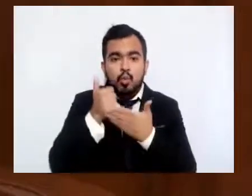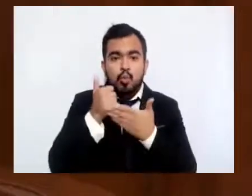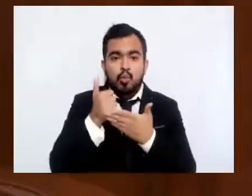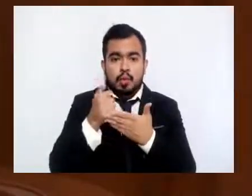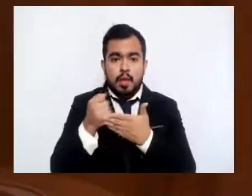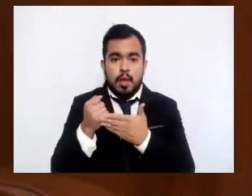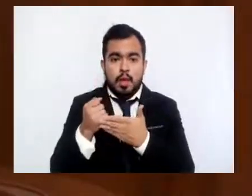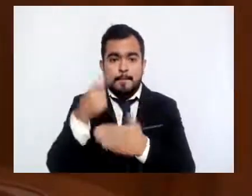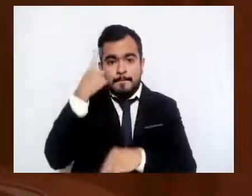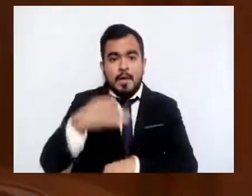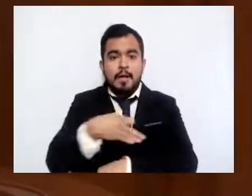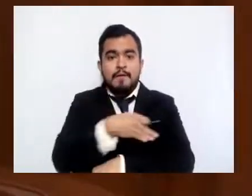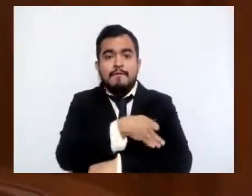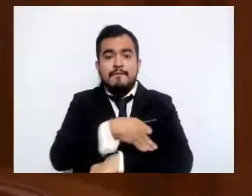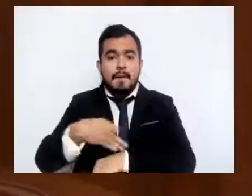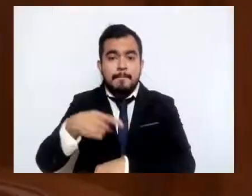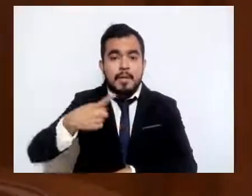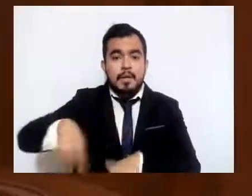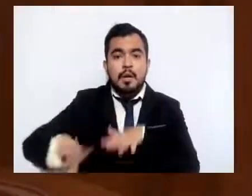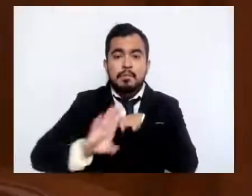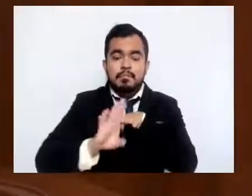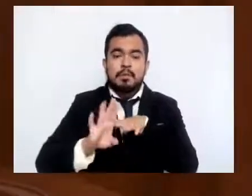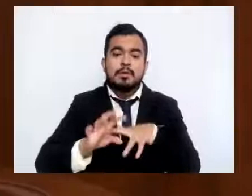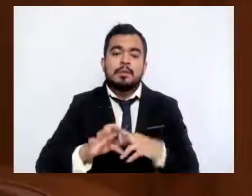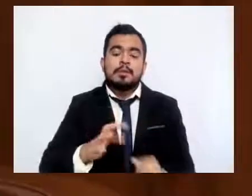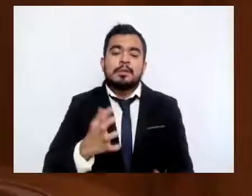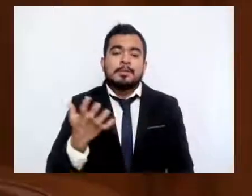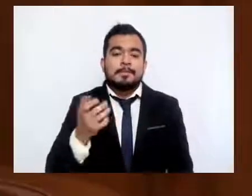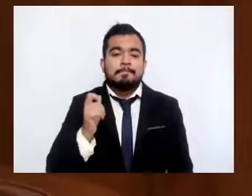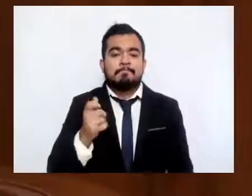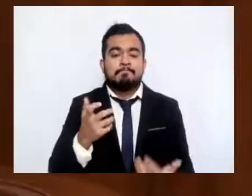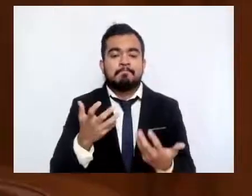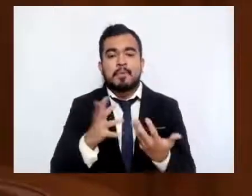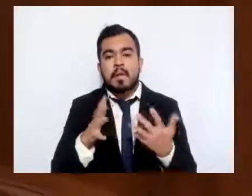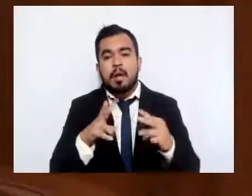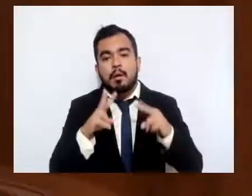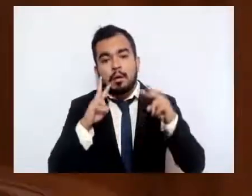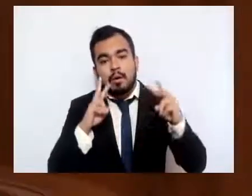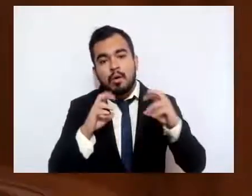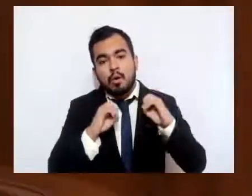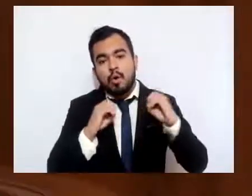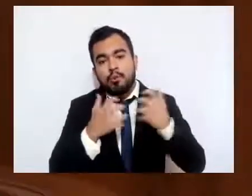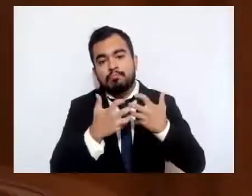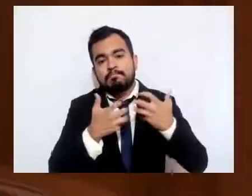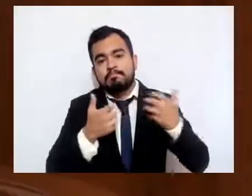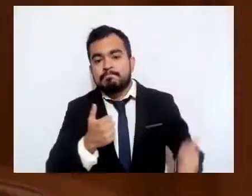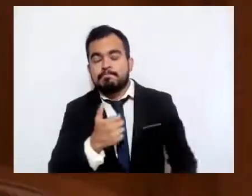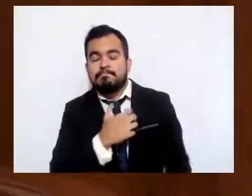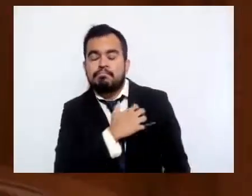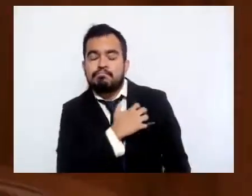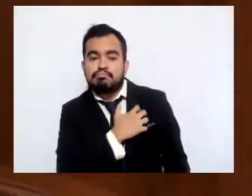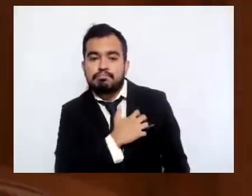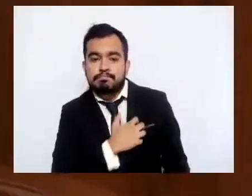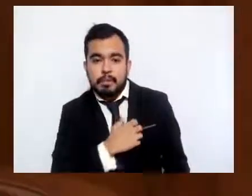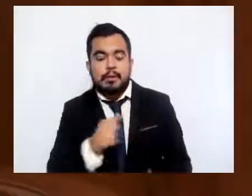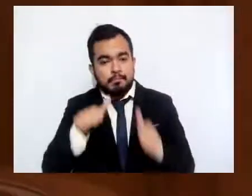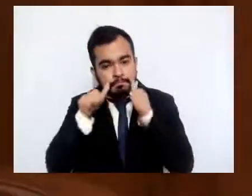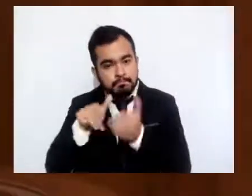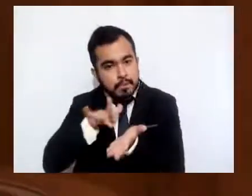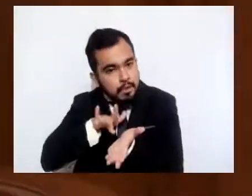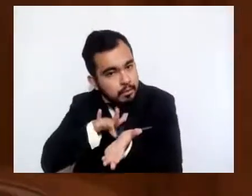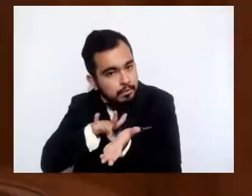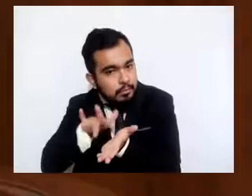migrantes en el doloroso proceso de la separación de sus seres queridos. Con esto se pretende que las autoridades